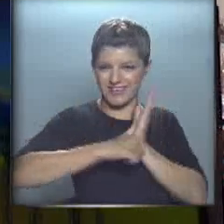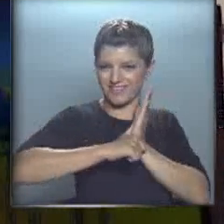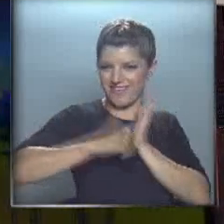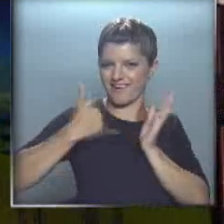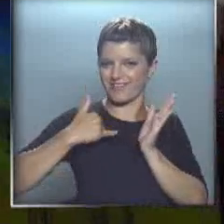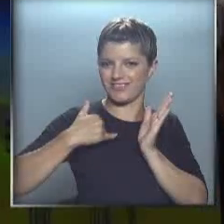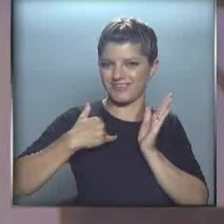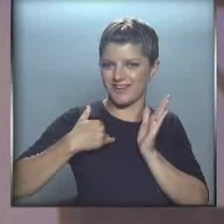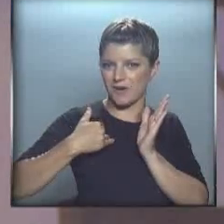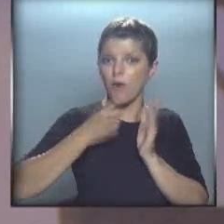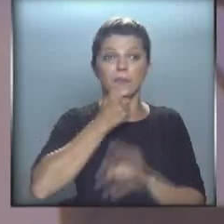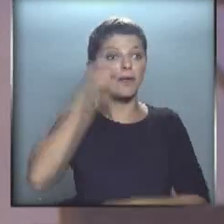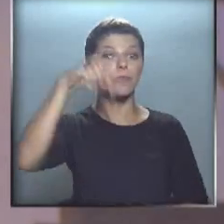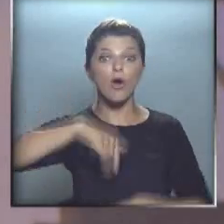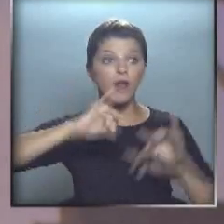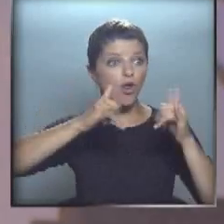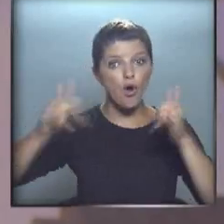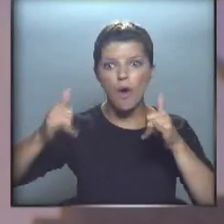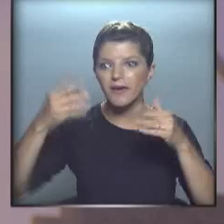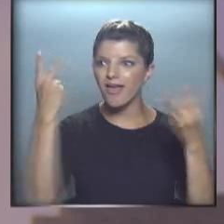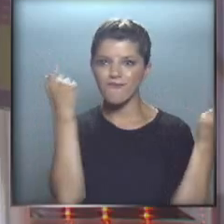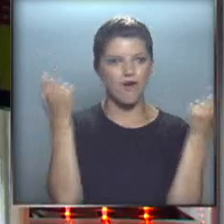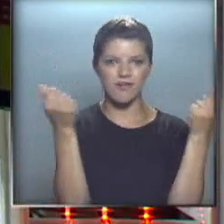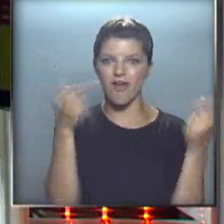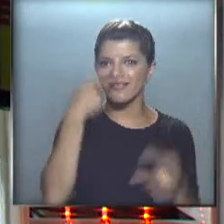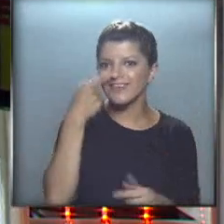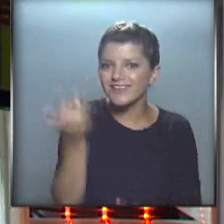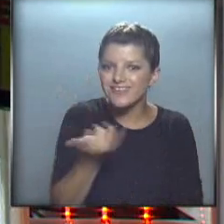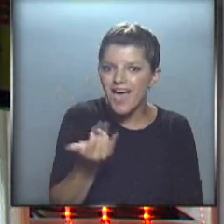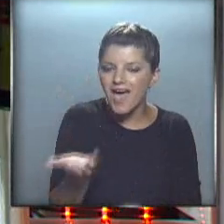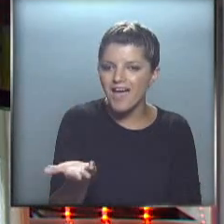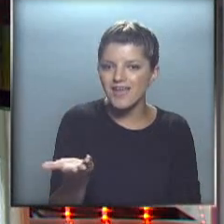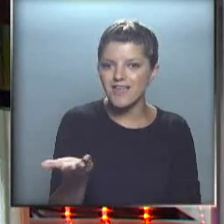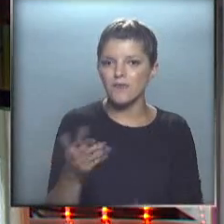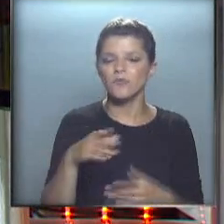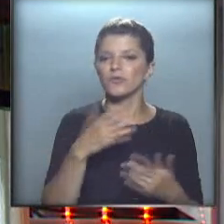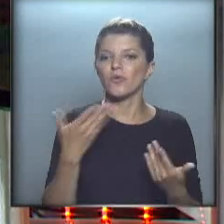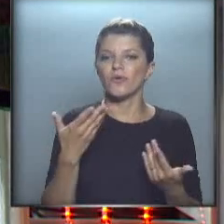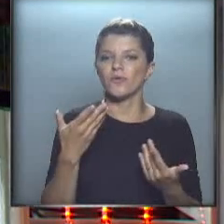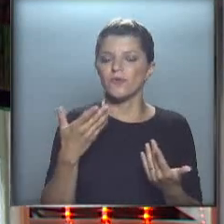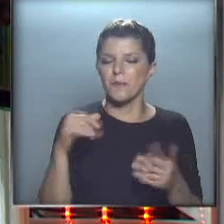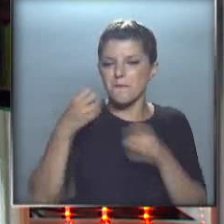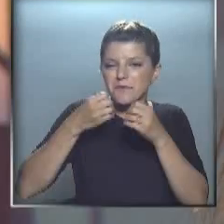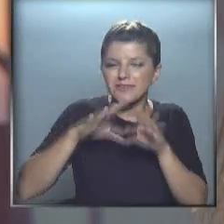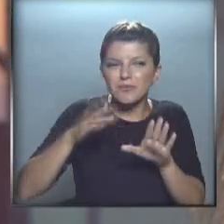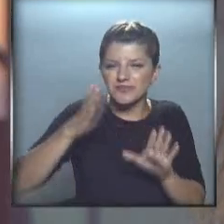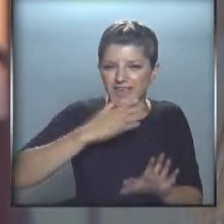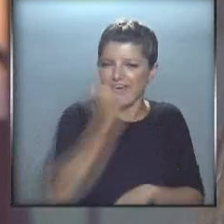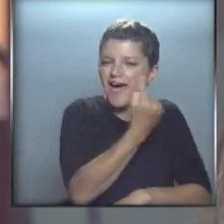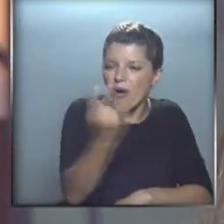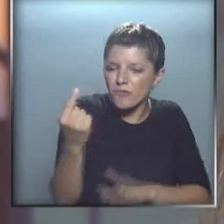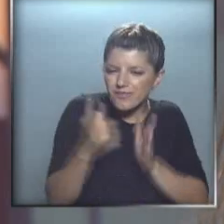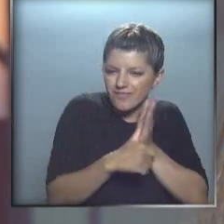los jóvenes están interesados por el folclore, donde empezamos a hacernos cargos de esa identidad que nos